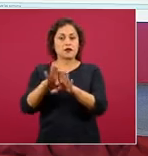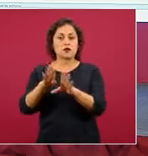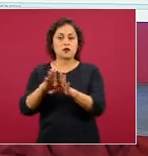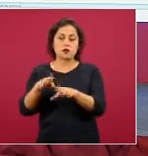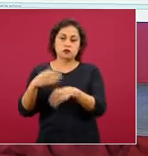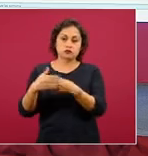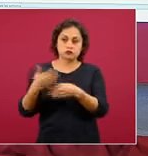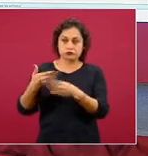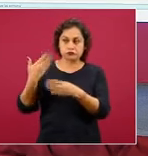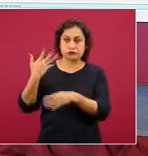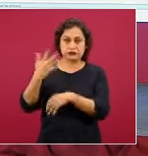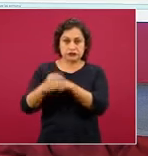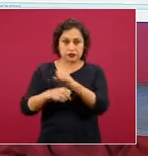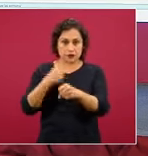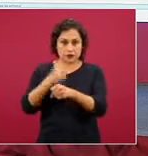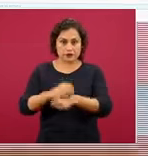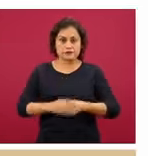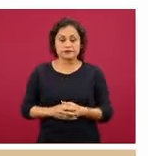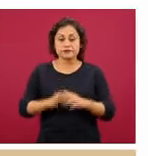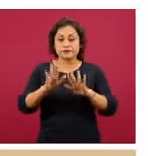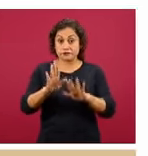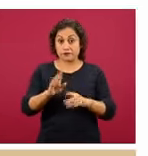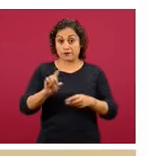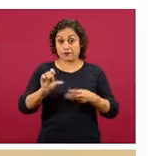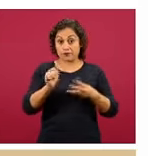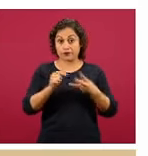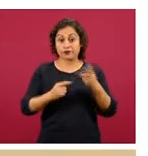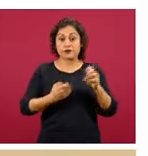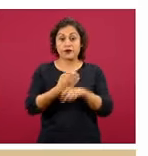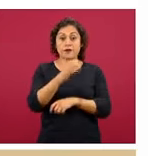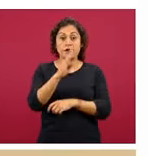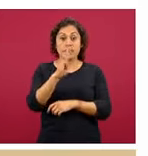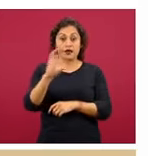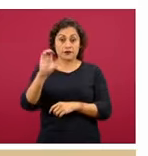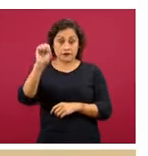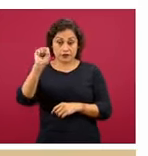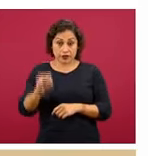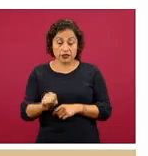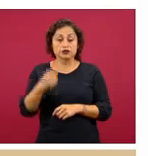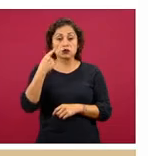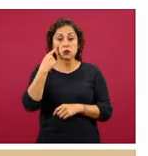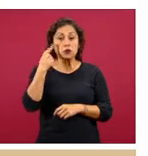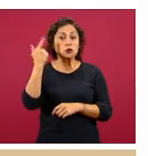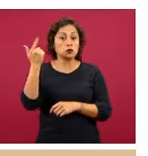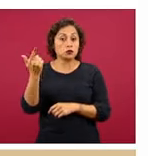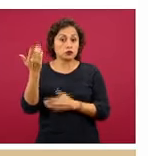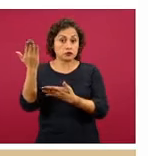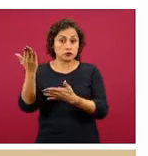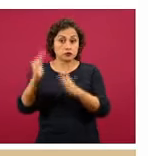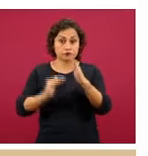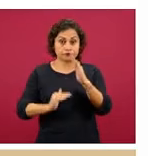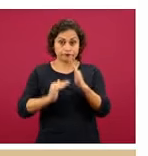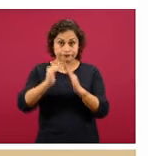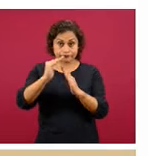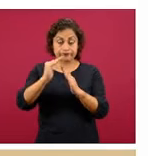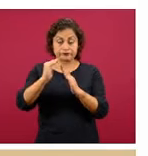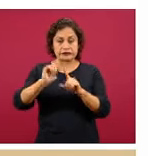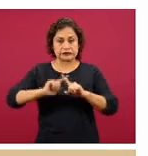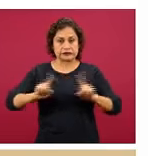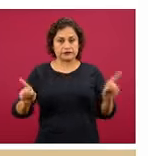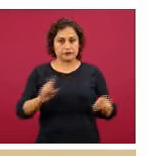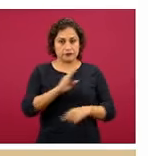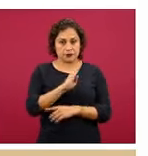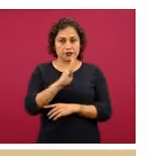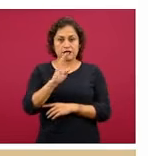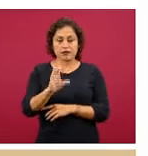Baja California Sur también presentó ya un pico muy importante, un poco más tardío que Baja California, pero ya en las últimas